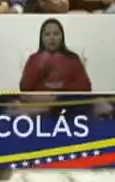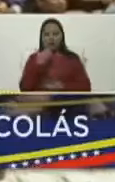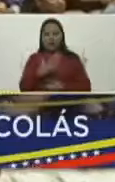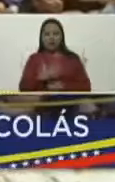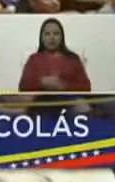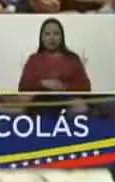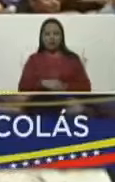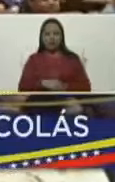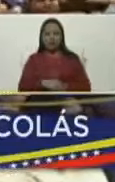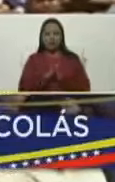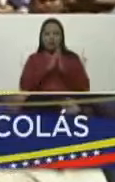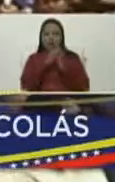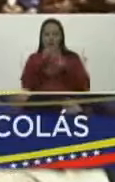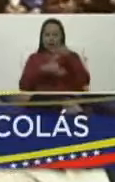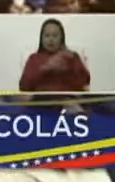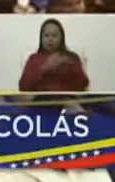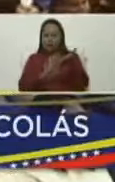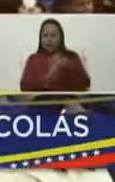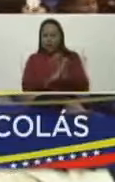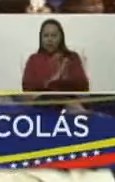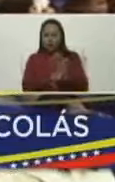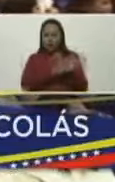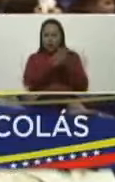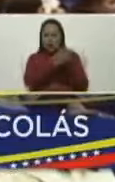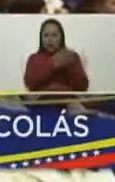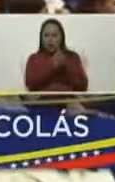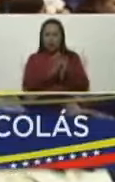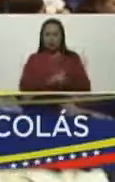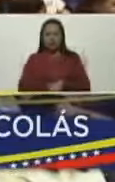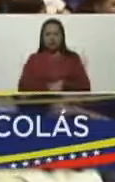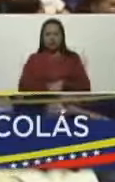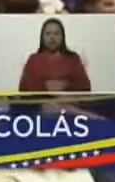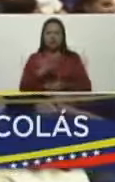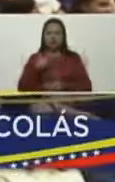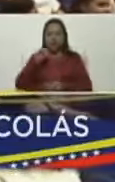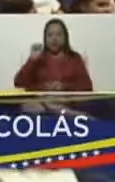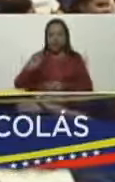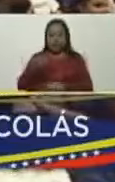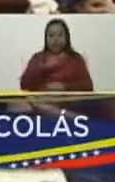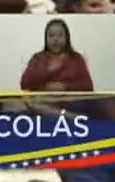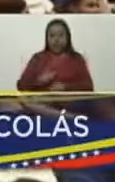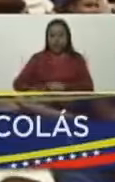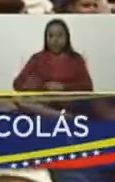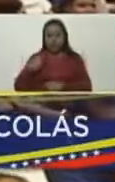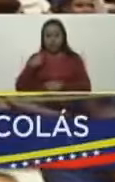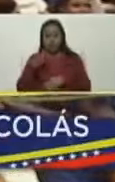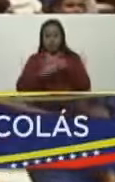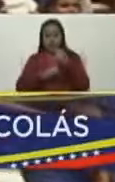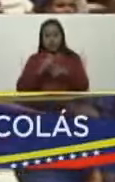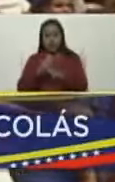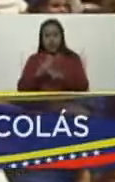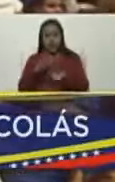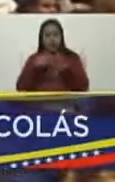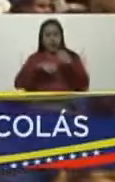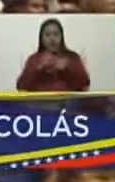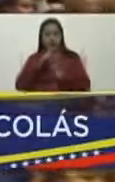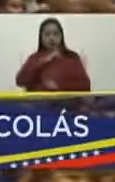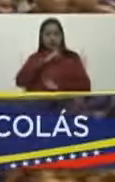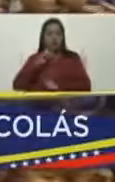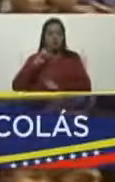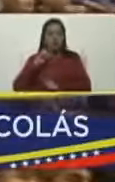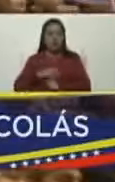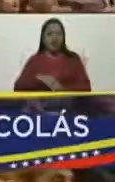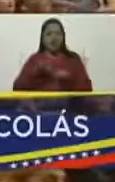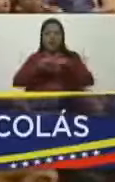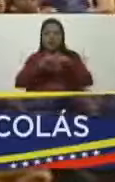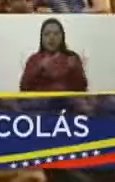de tu emprendimiento. Bueno, presidente, yo tengo la producción de ventas de dulces, panes